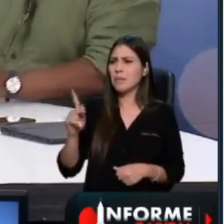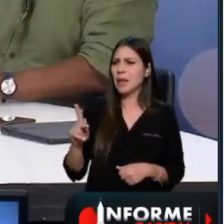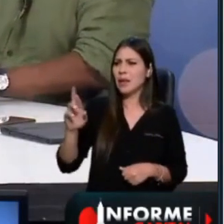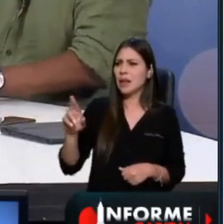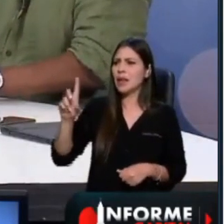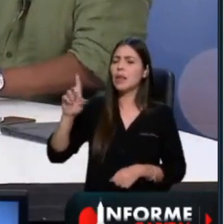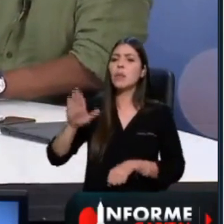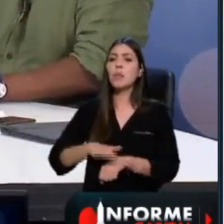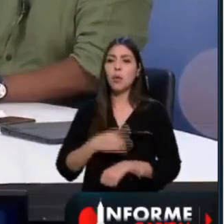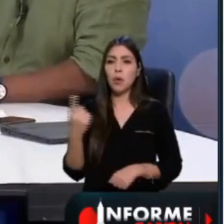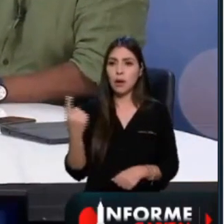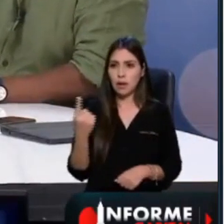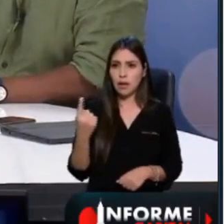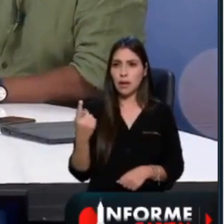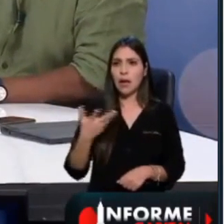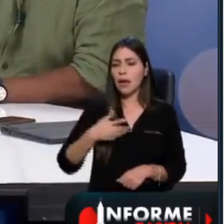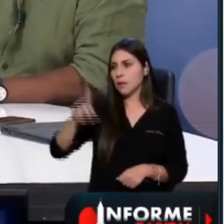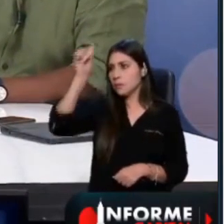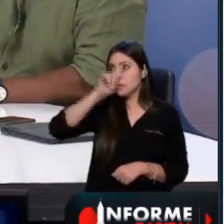a asesores